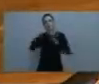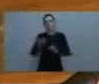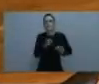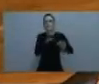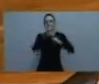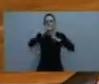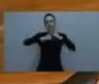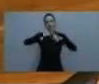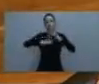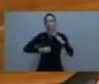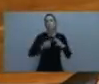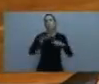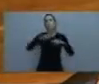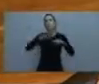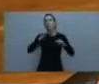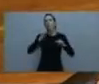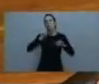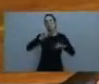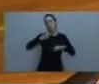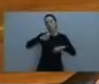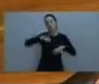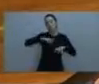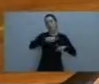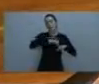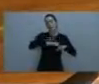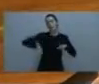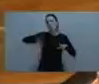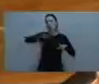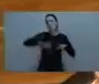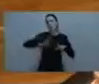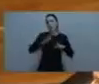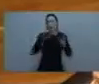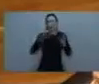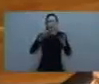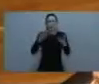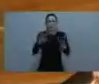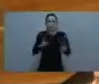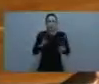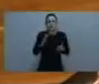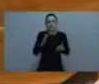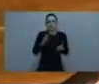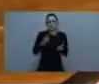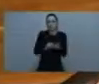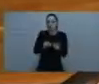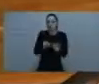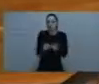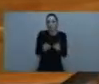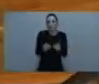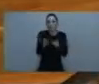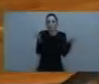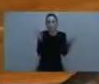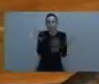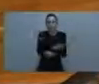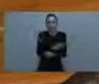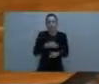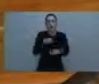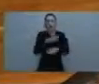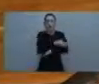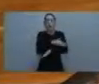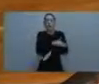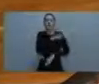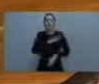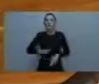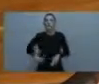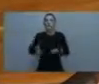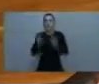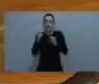es inminente el cierre si no opera el Gobierno en funciones, pues apelo también a eso, o la defensa